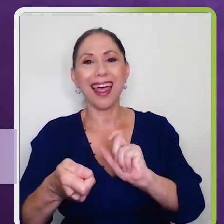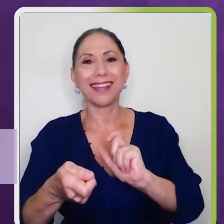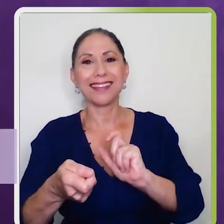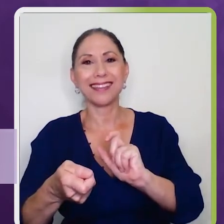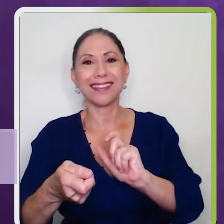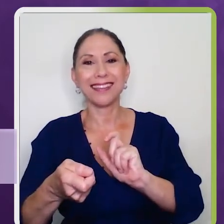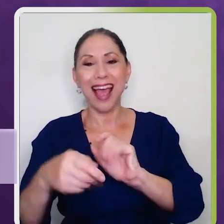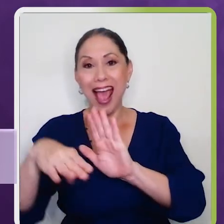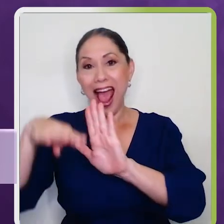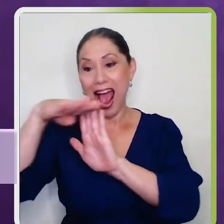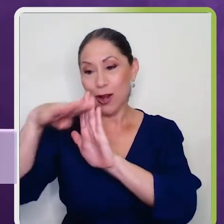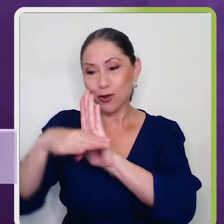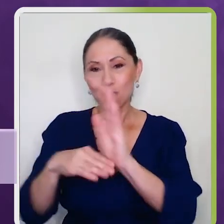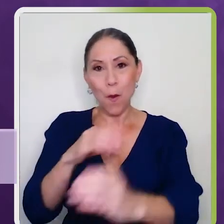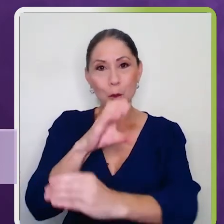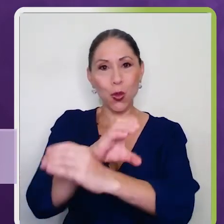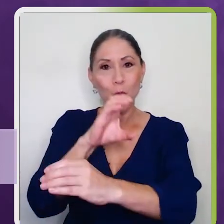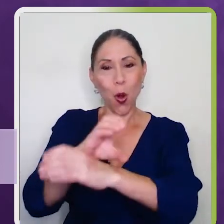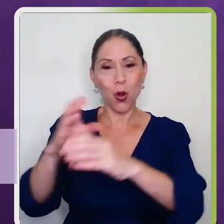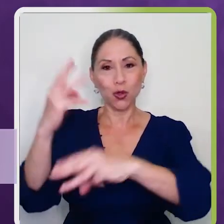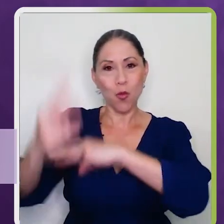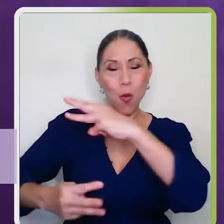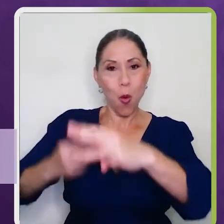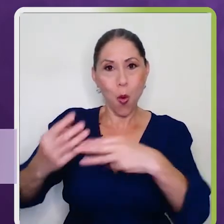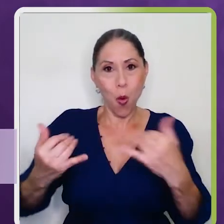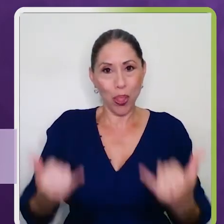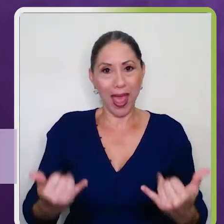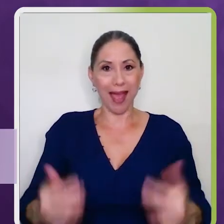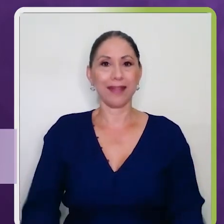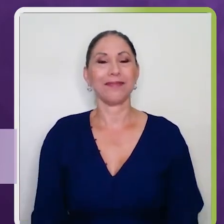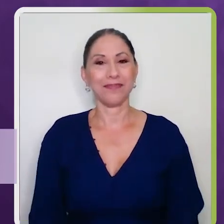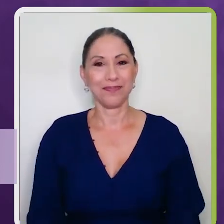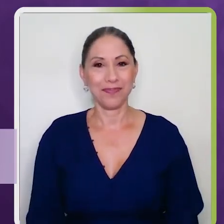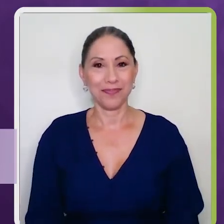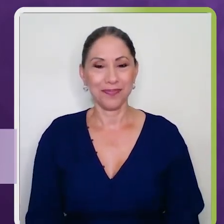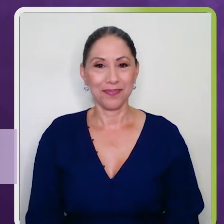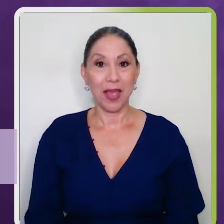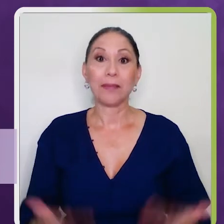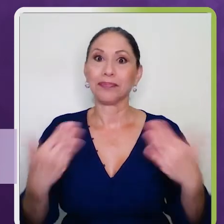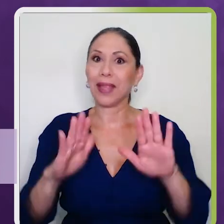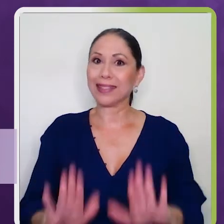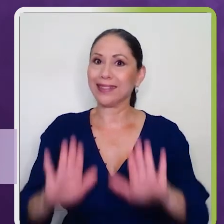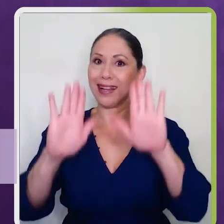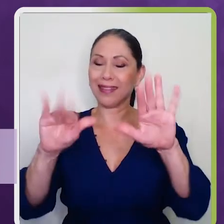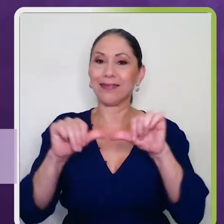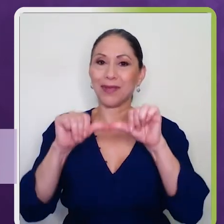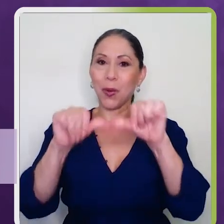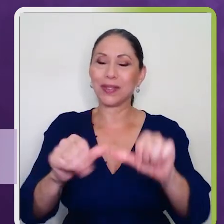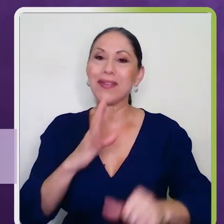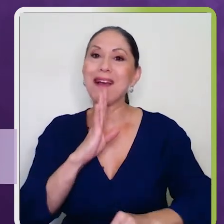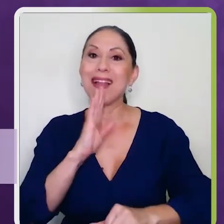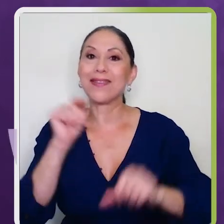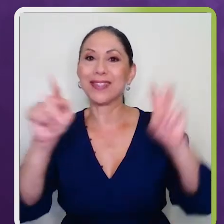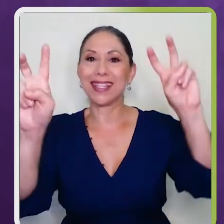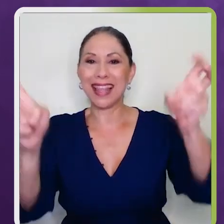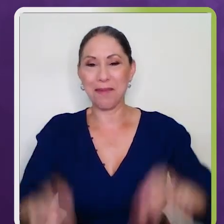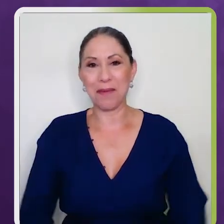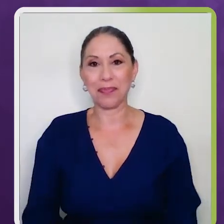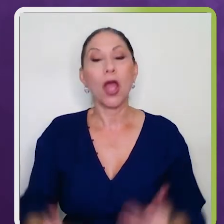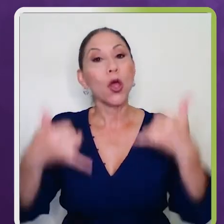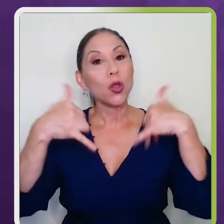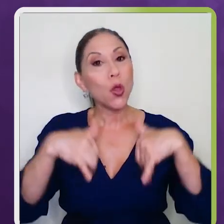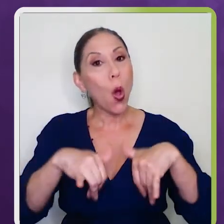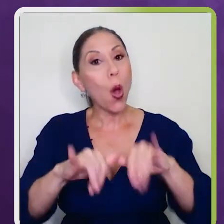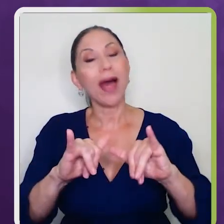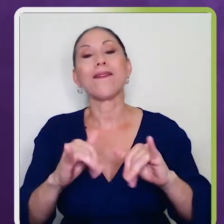protocolos mundiales del día de hoy. Pues excelente, y vamos a seguir conversando sobre este tema. Nos queda todavía